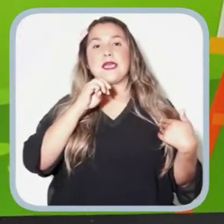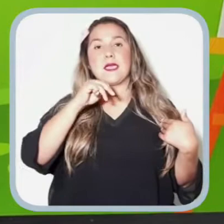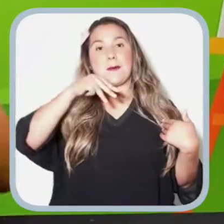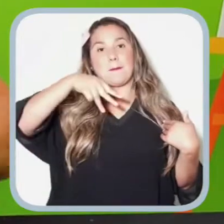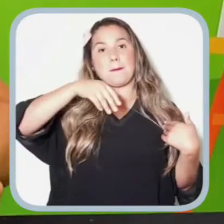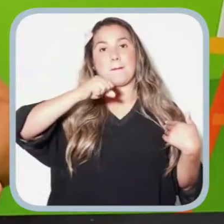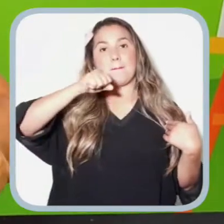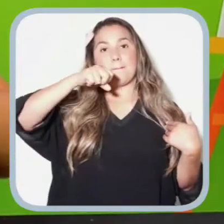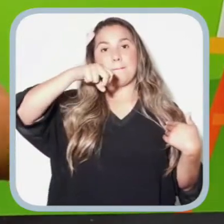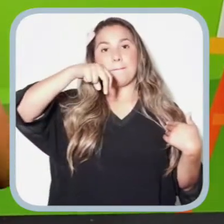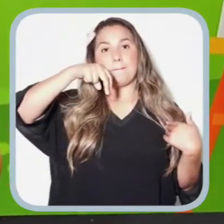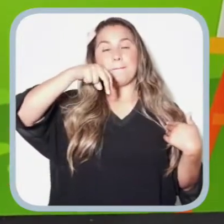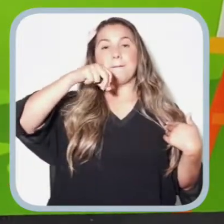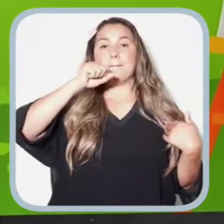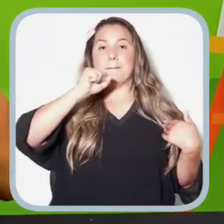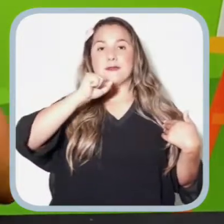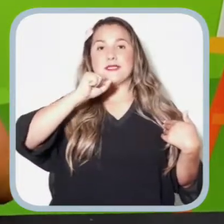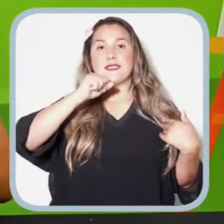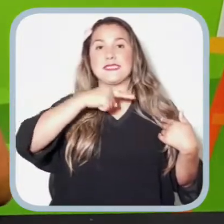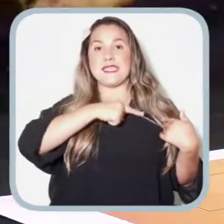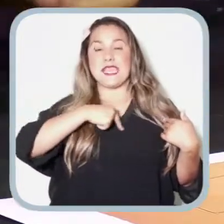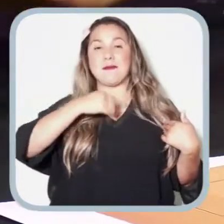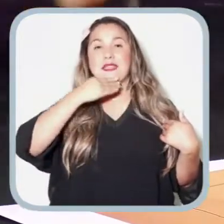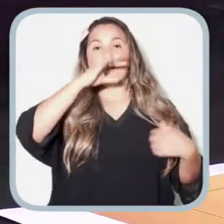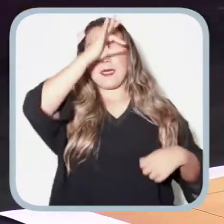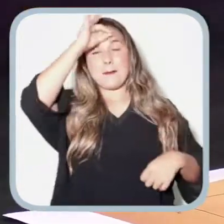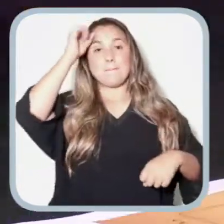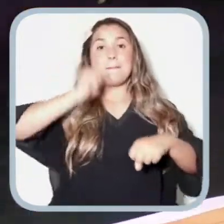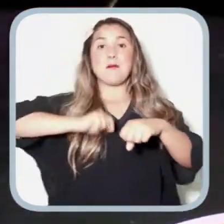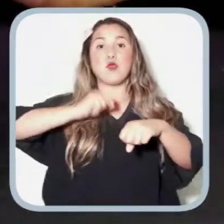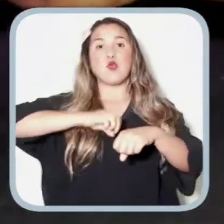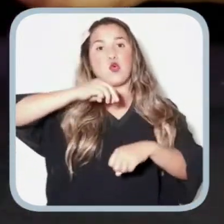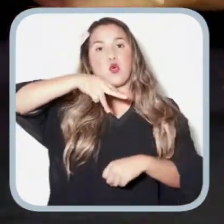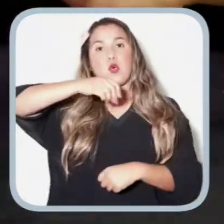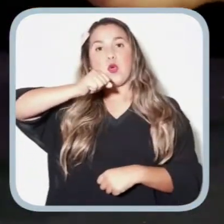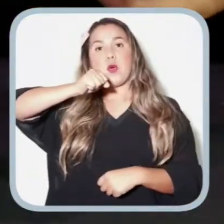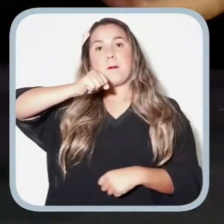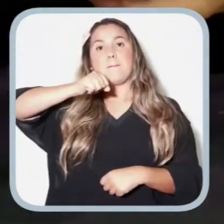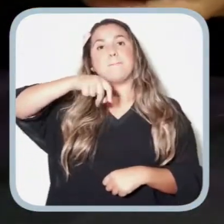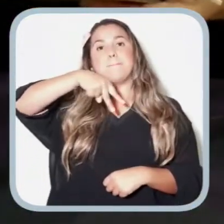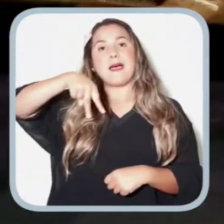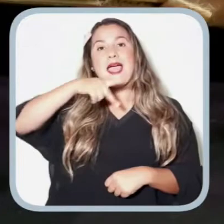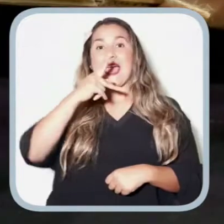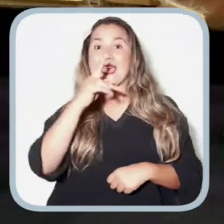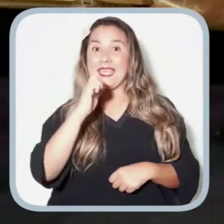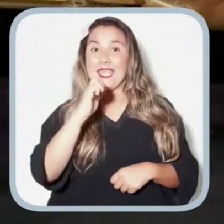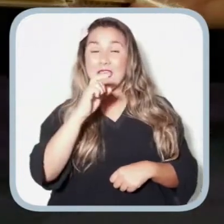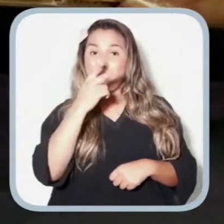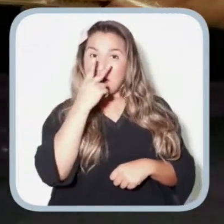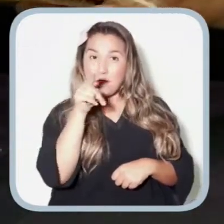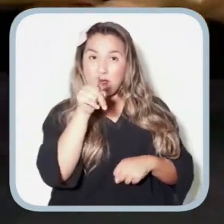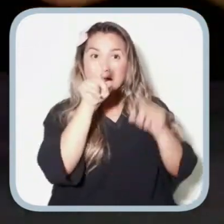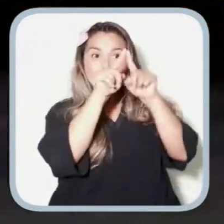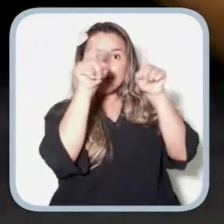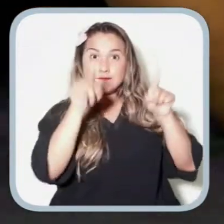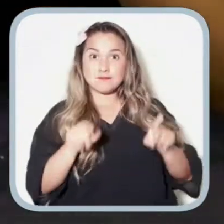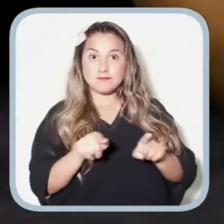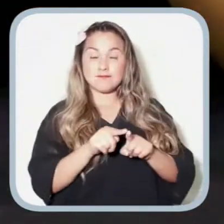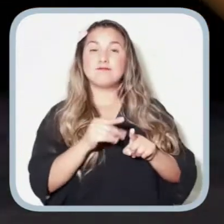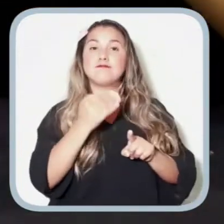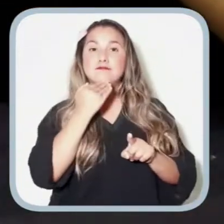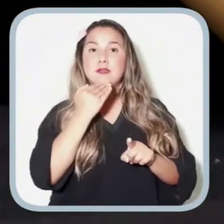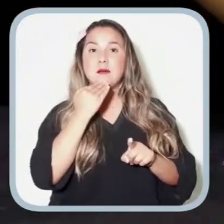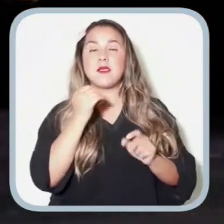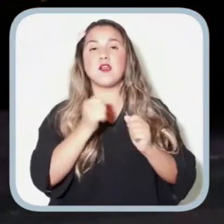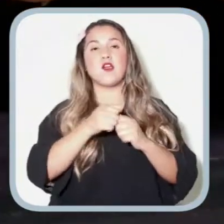mapudungún que se puede escribir como ustedes lo están viendo acá o también con una ñ